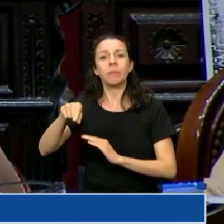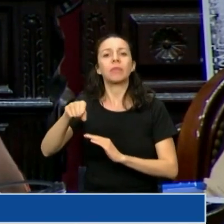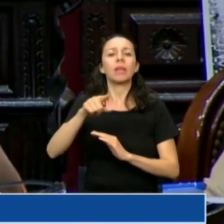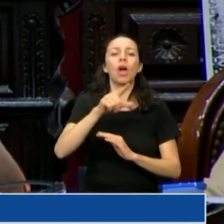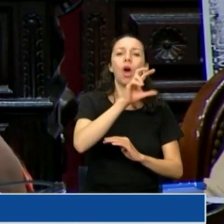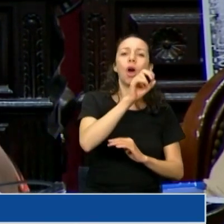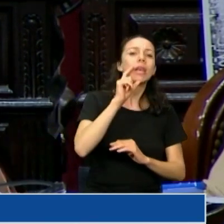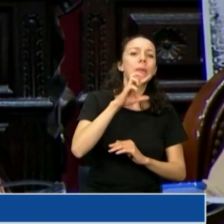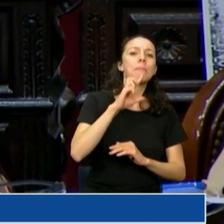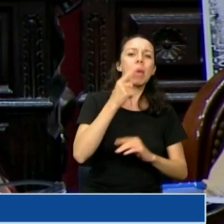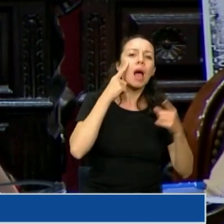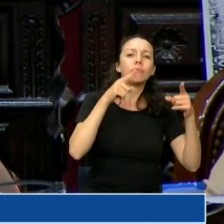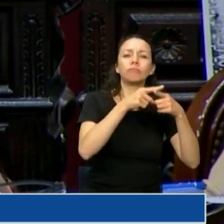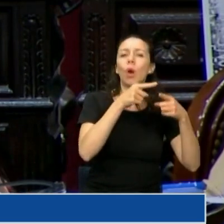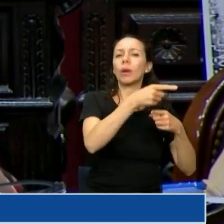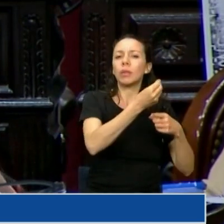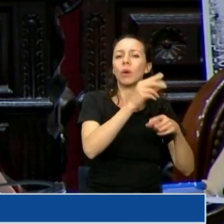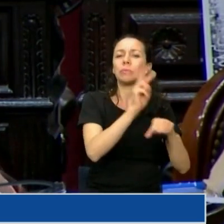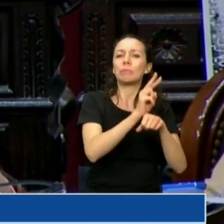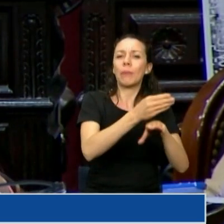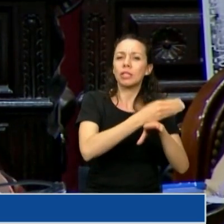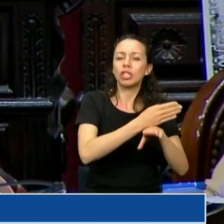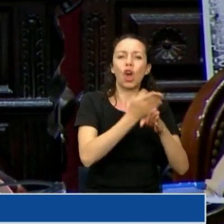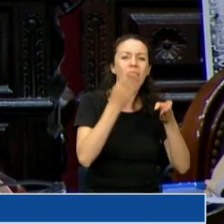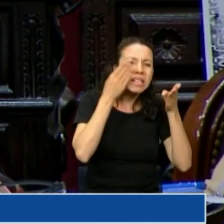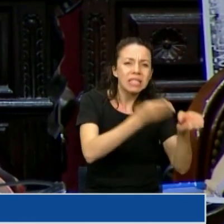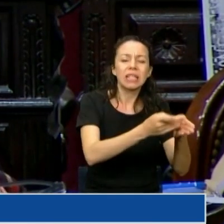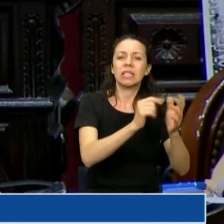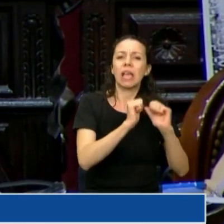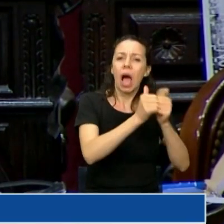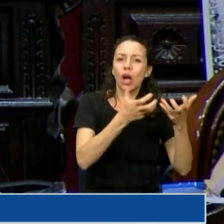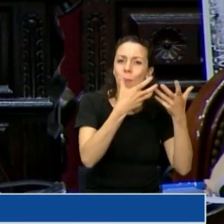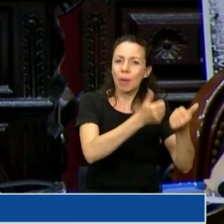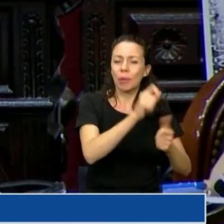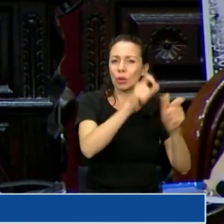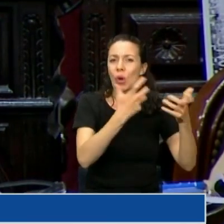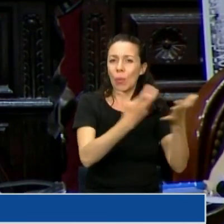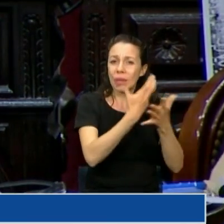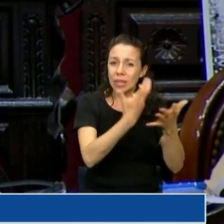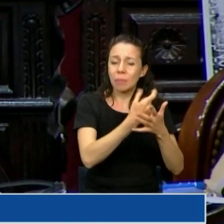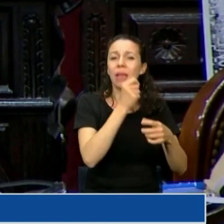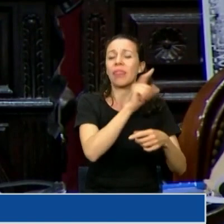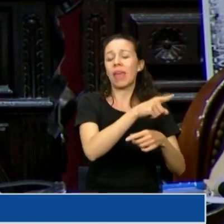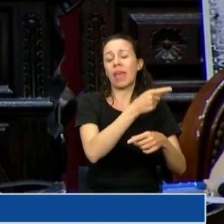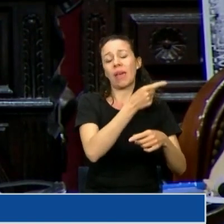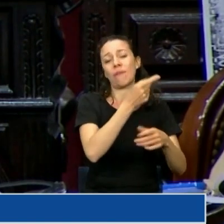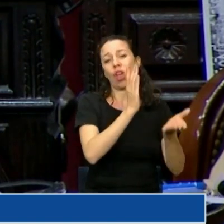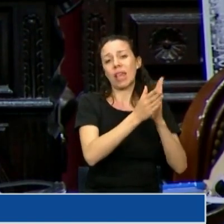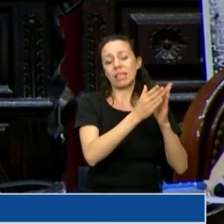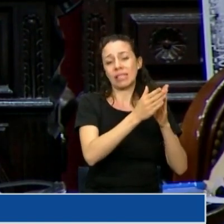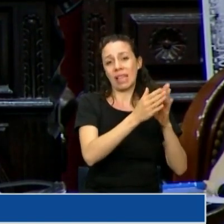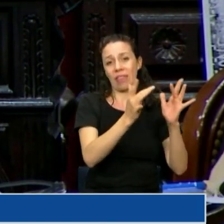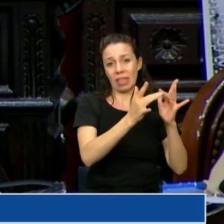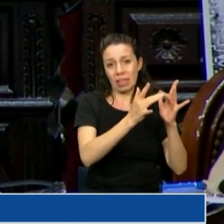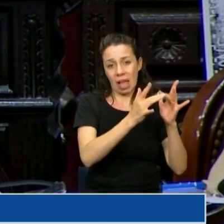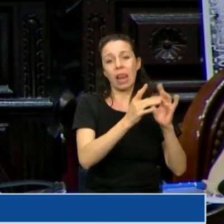todas las instancias de prevención, de asistencia y acompañamiento a las víctimas y sobrevivientes de la violencia digital. Mientras